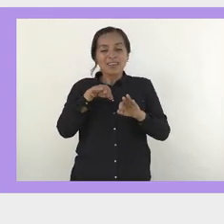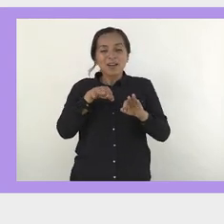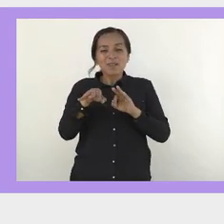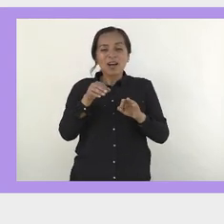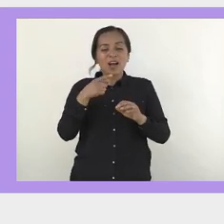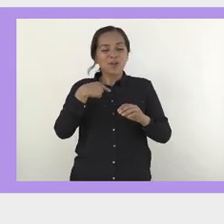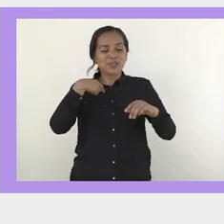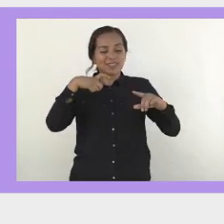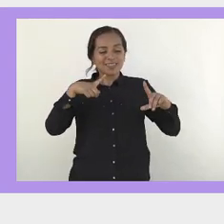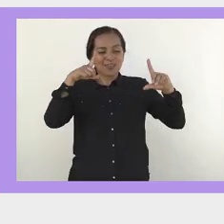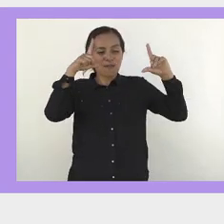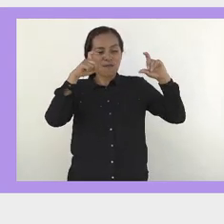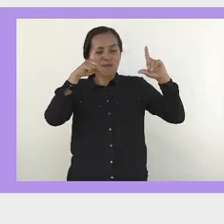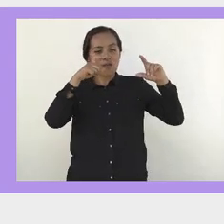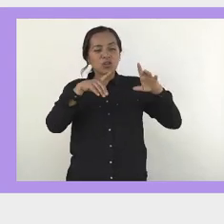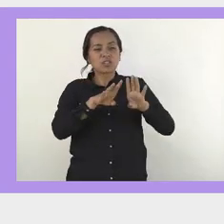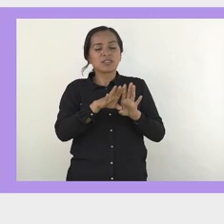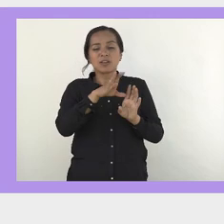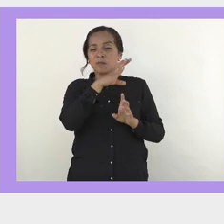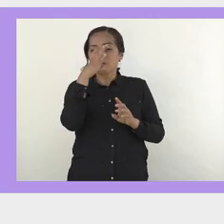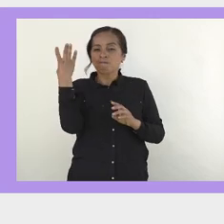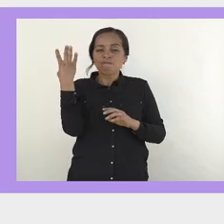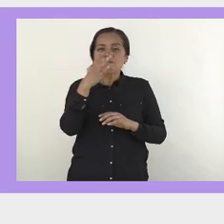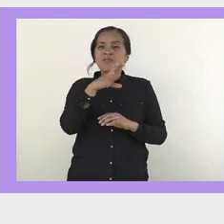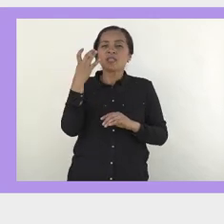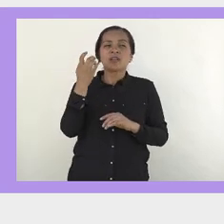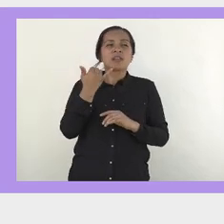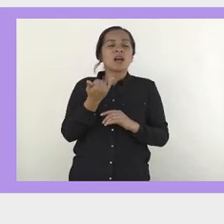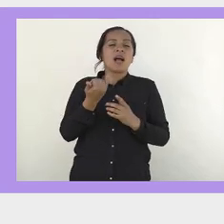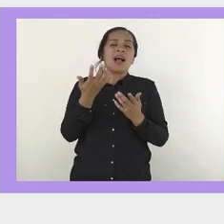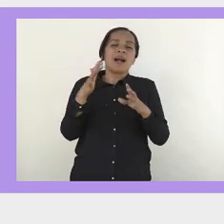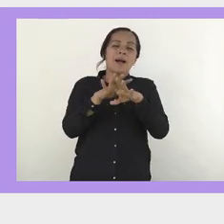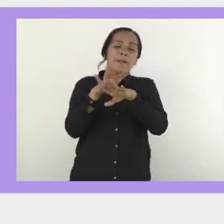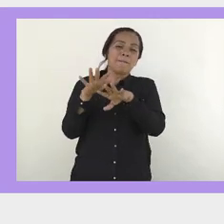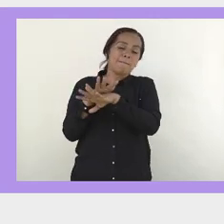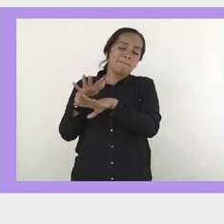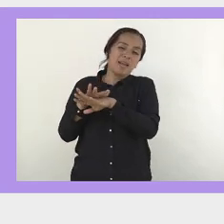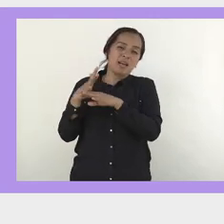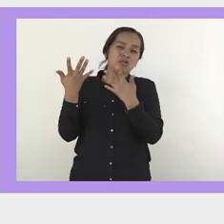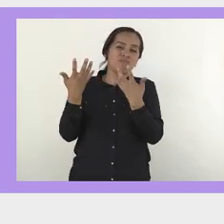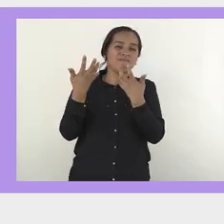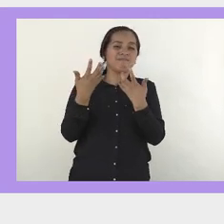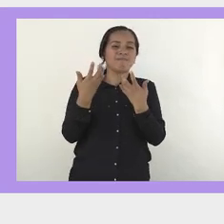nuestras fotos y también ha cambiado un poco la industria quizá